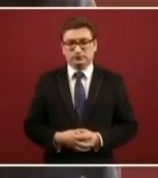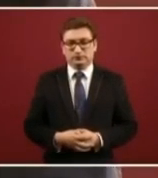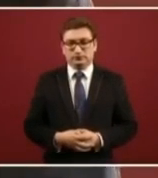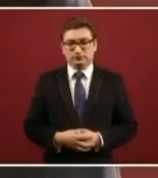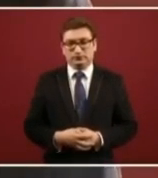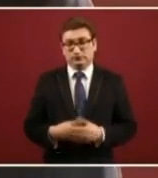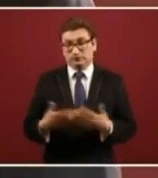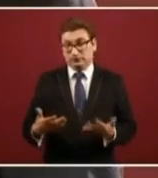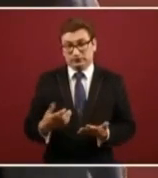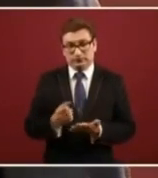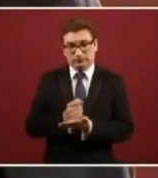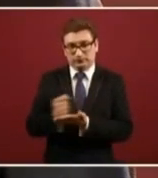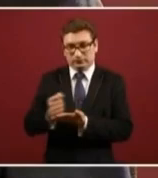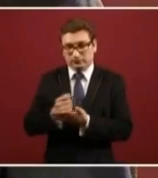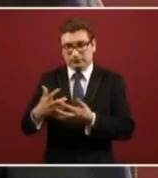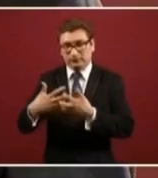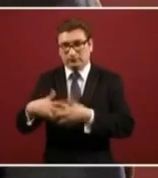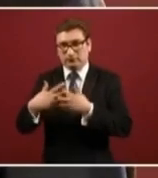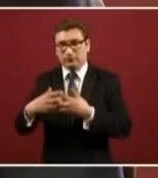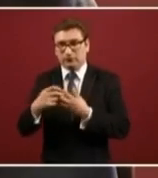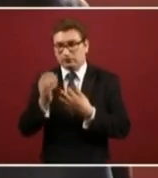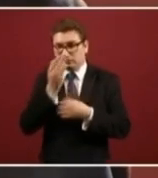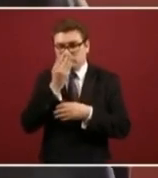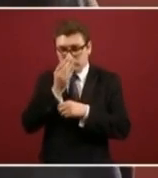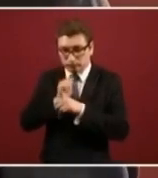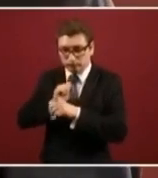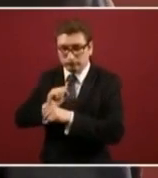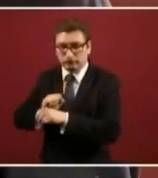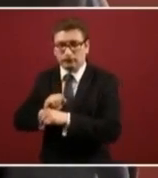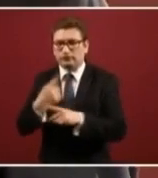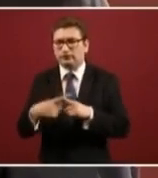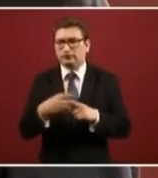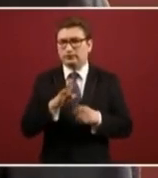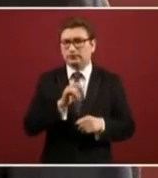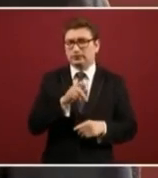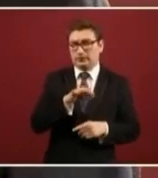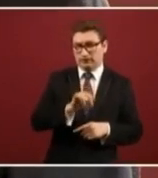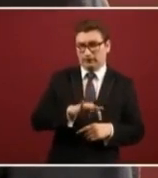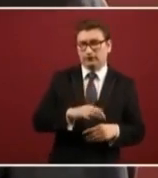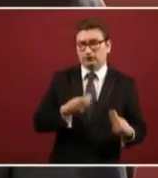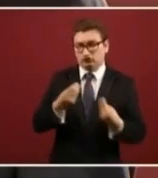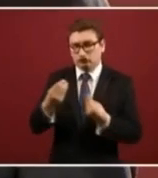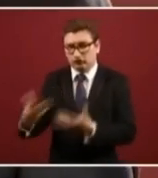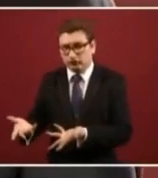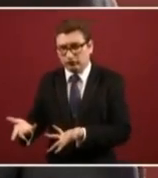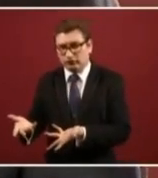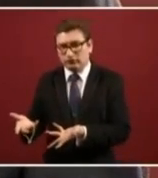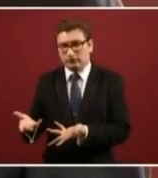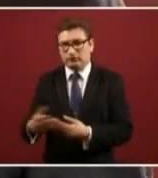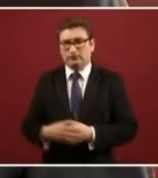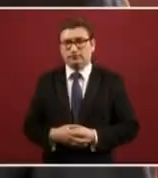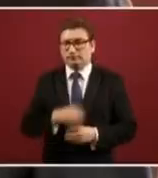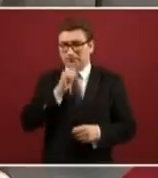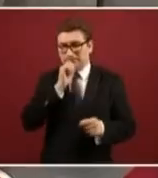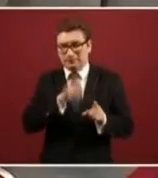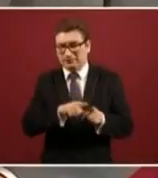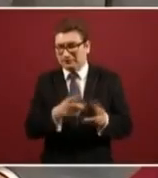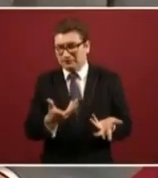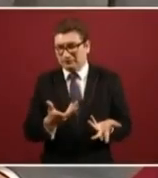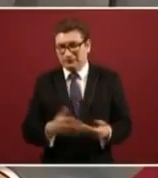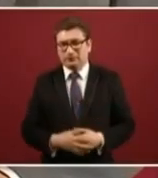El crédito de la planta de fertilizante, banca de desarrollo también.